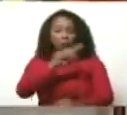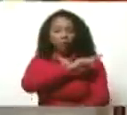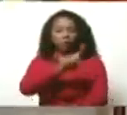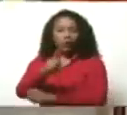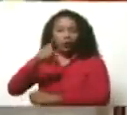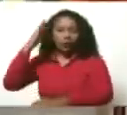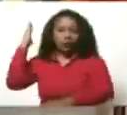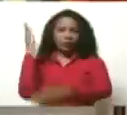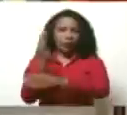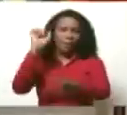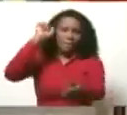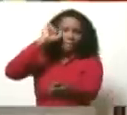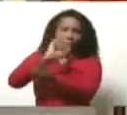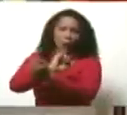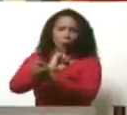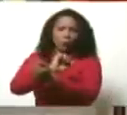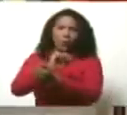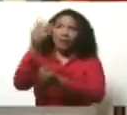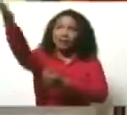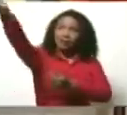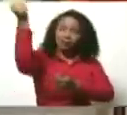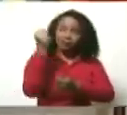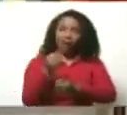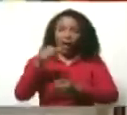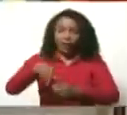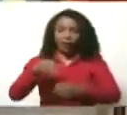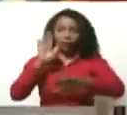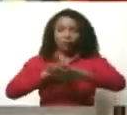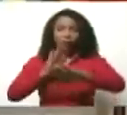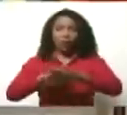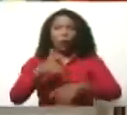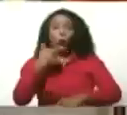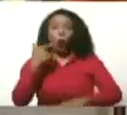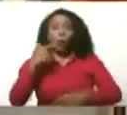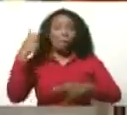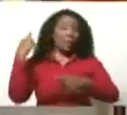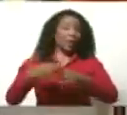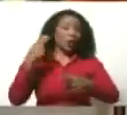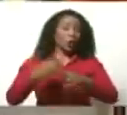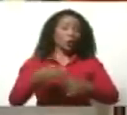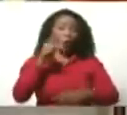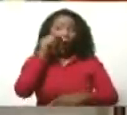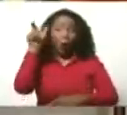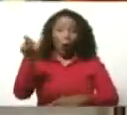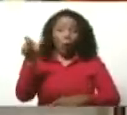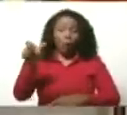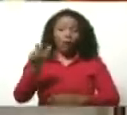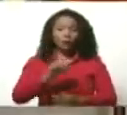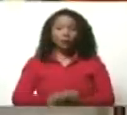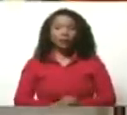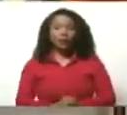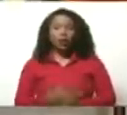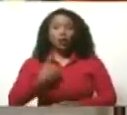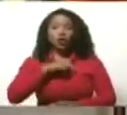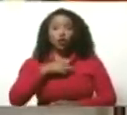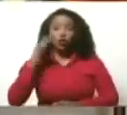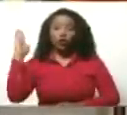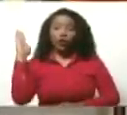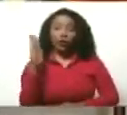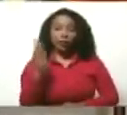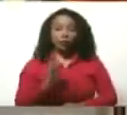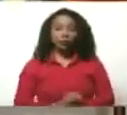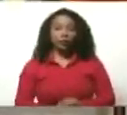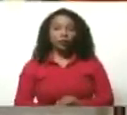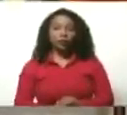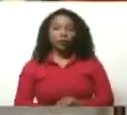aprehensión, solicitudes de extradición, alertas rojas, que hemos venido